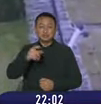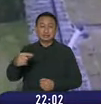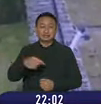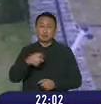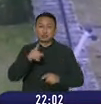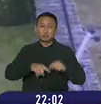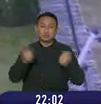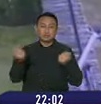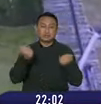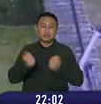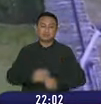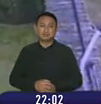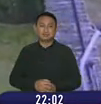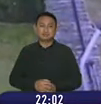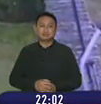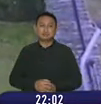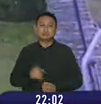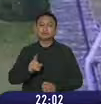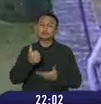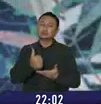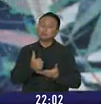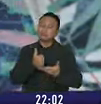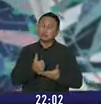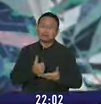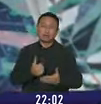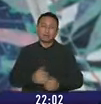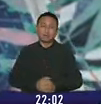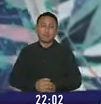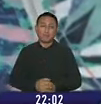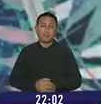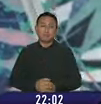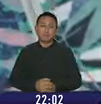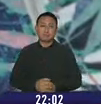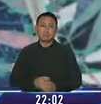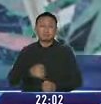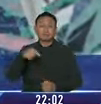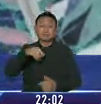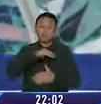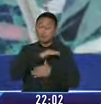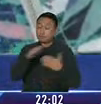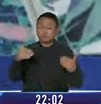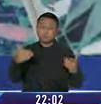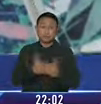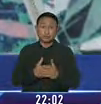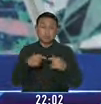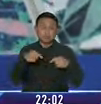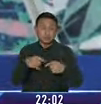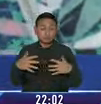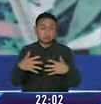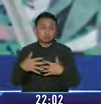control. Ayuda, exclaman. El asunto es que nosotros todos estamos con temor, todos no queremos salir.